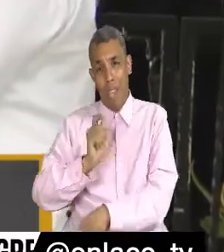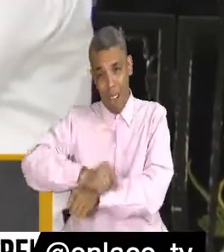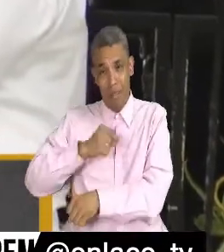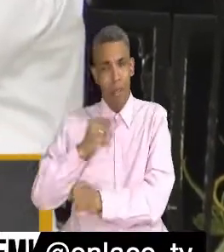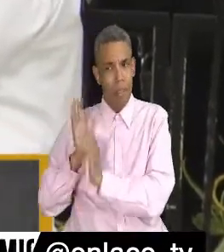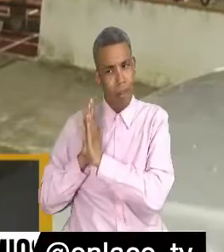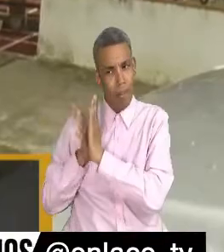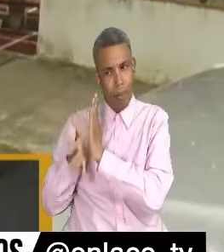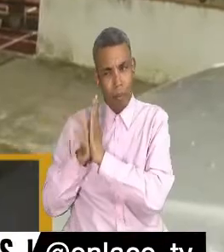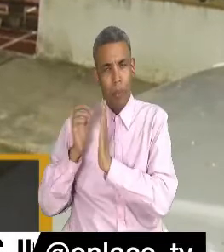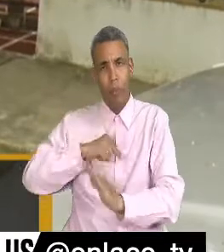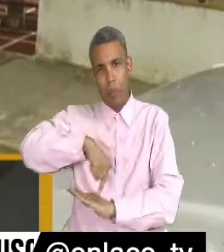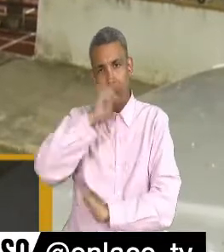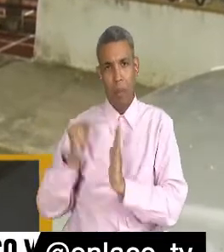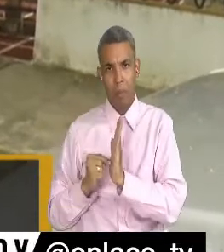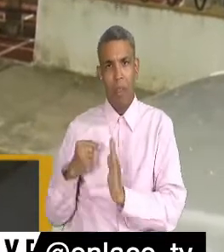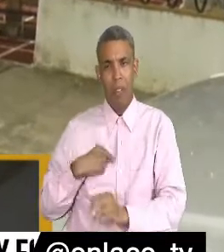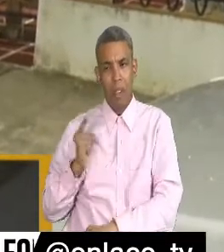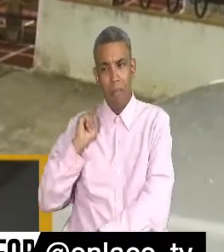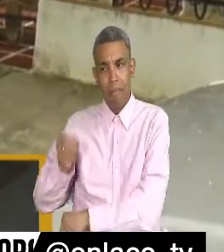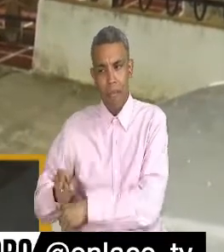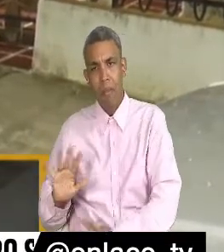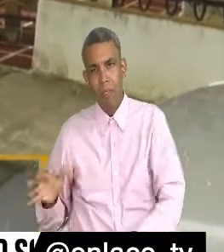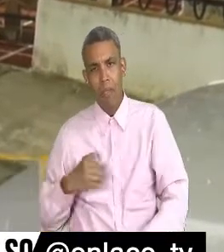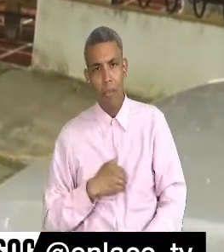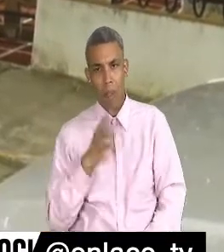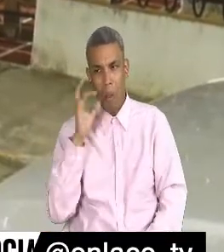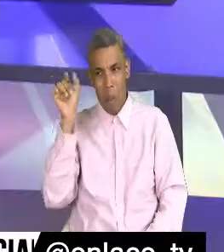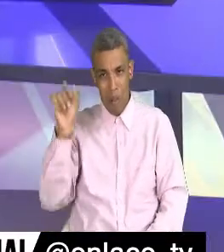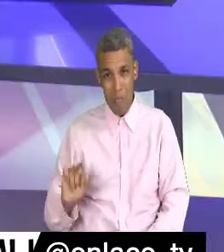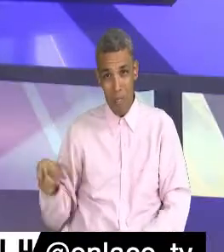que instauró la respectiva denuncia penal ante la Fiscalía General de la Nación.